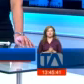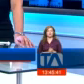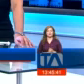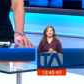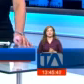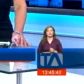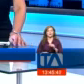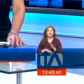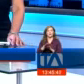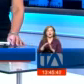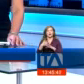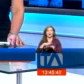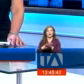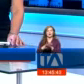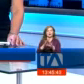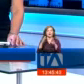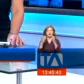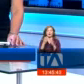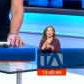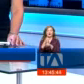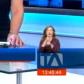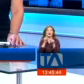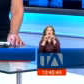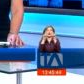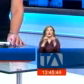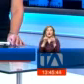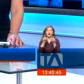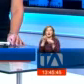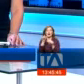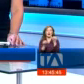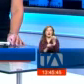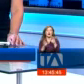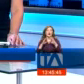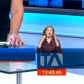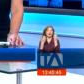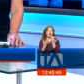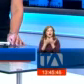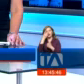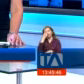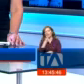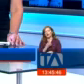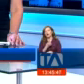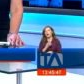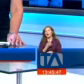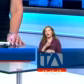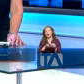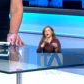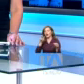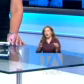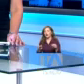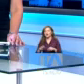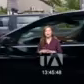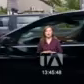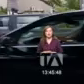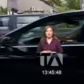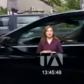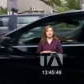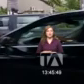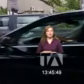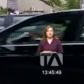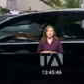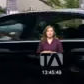que la mayoría de los integrantes del Consejo Consultivo, creado para asesorar a la Comisión, decidió dar un paso al costado.